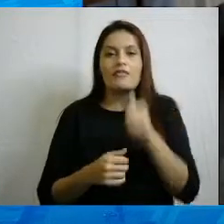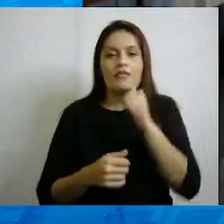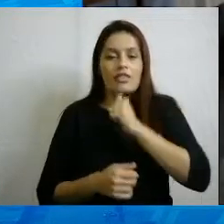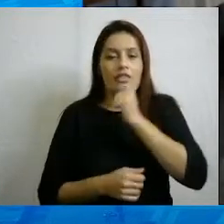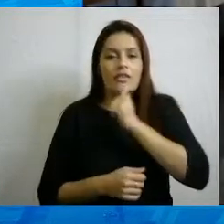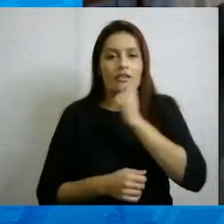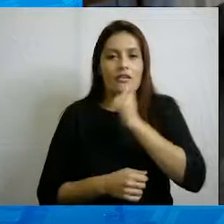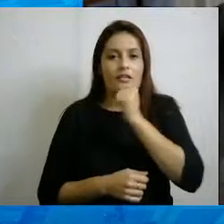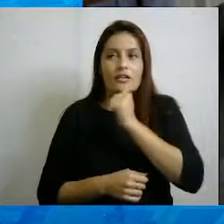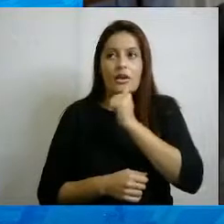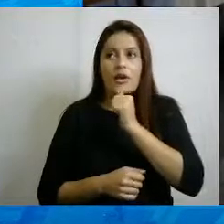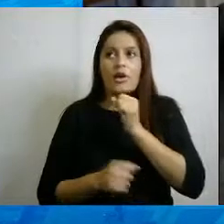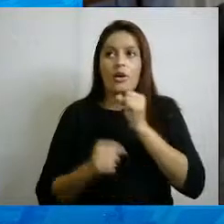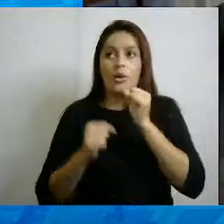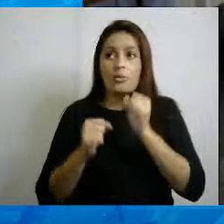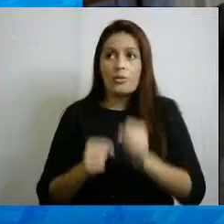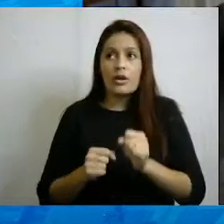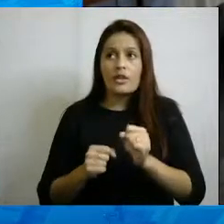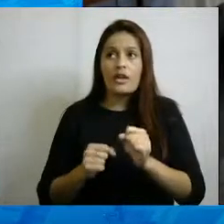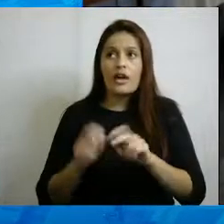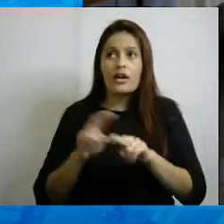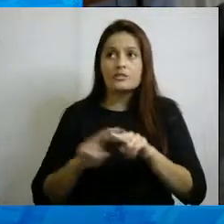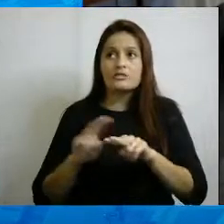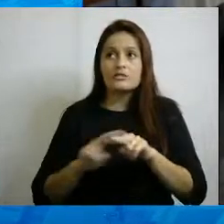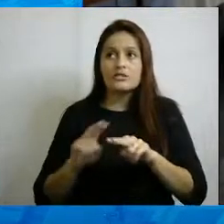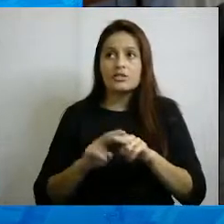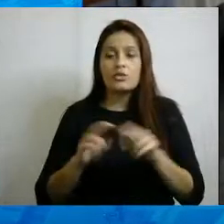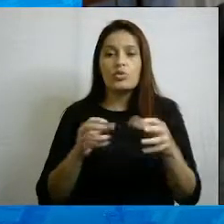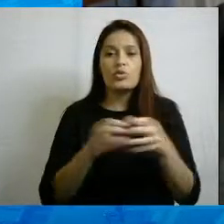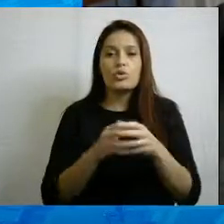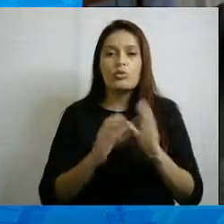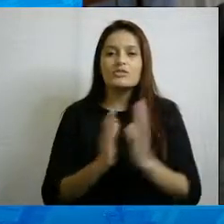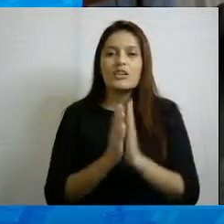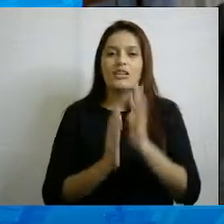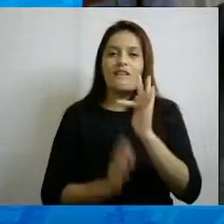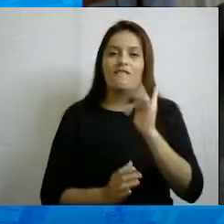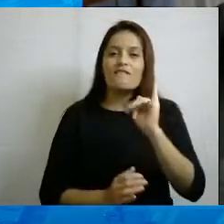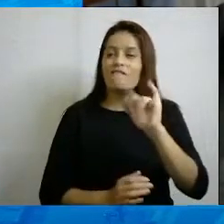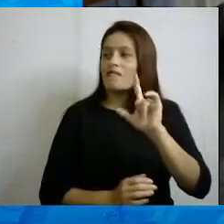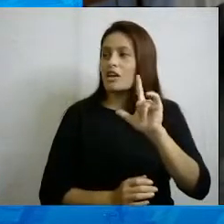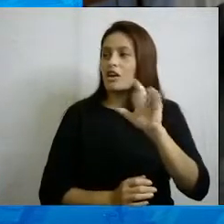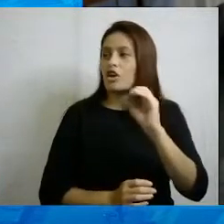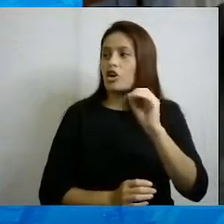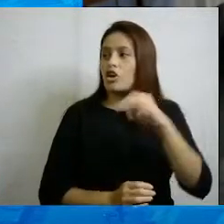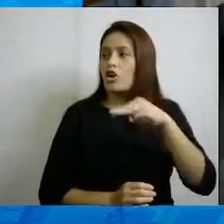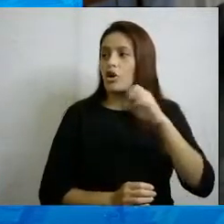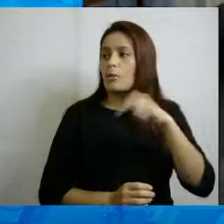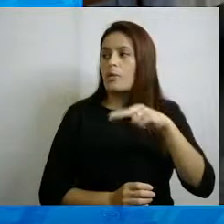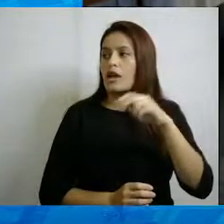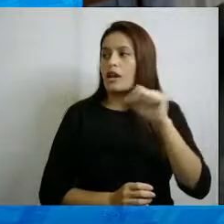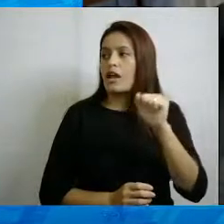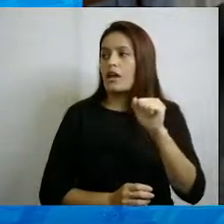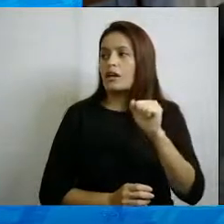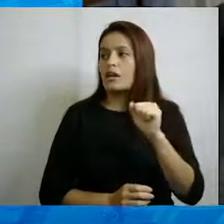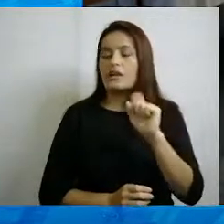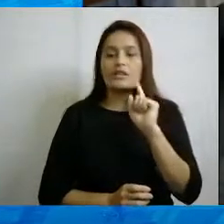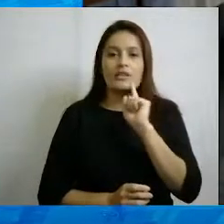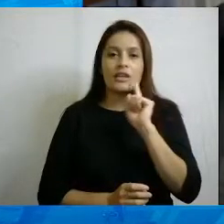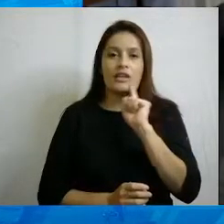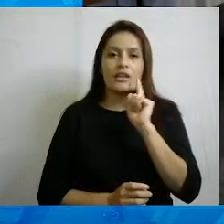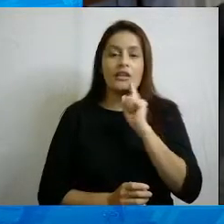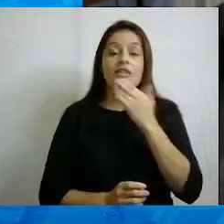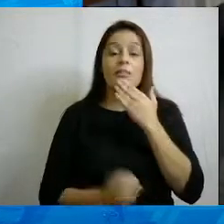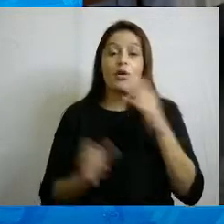que se puede regularizar en bienes nacionales. Hay un grupo de Santa Filomena, del Cardal, que está en esta nómina. Se está trabajando también con